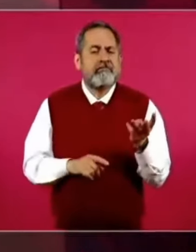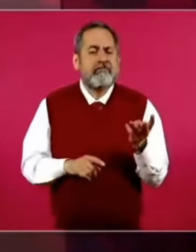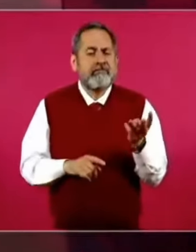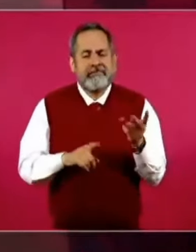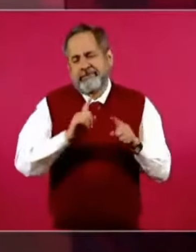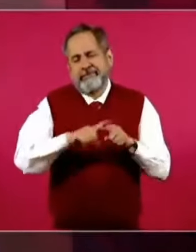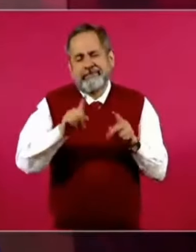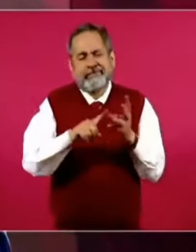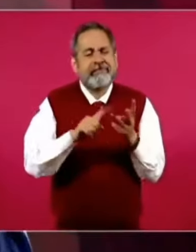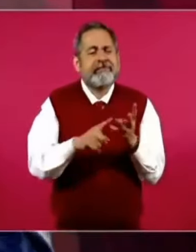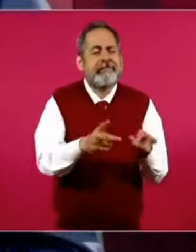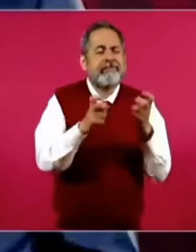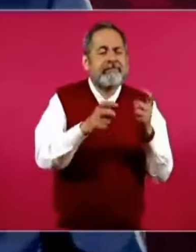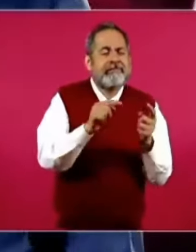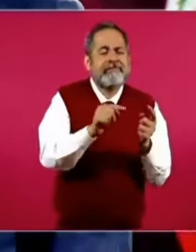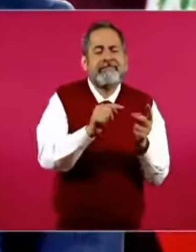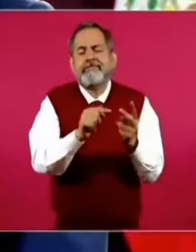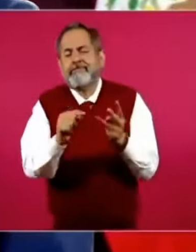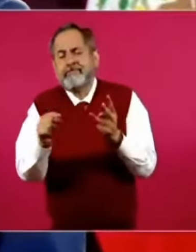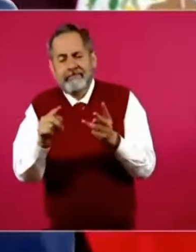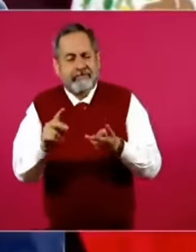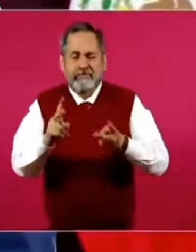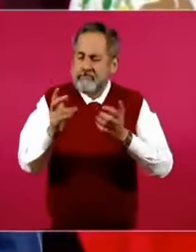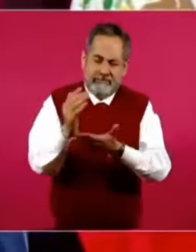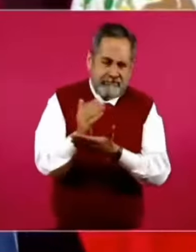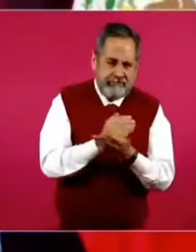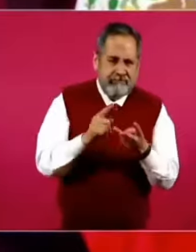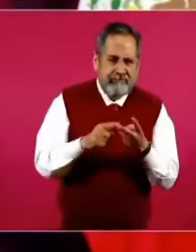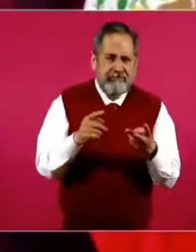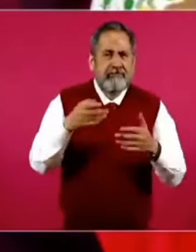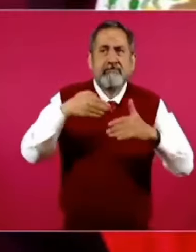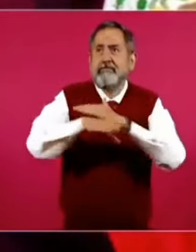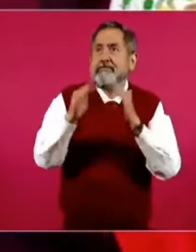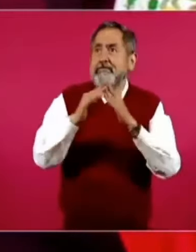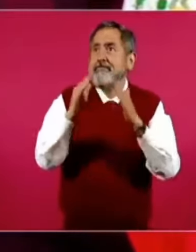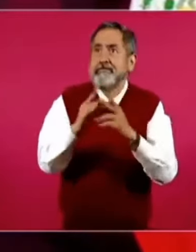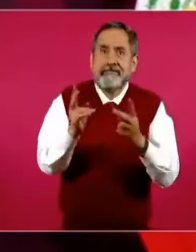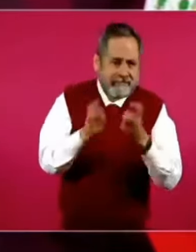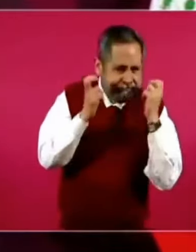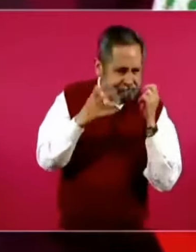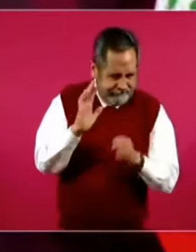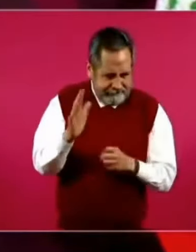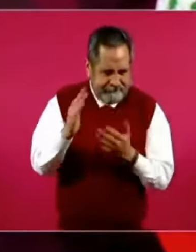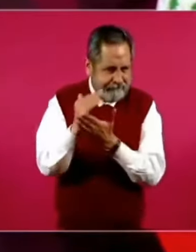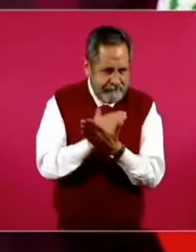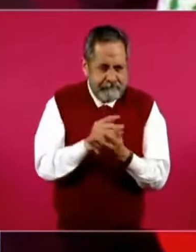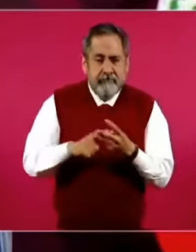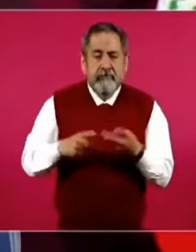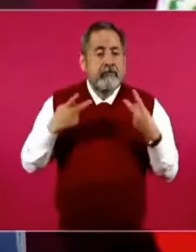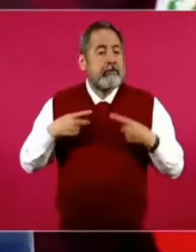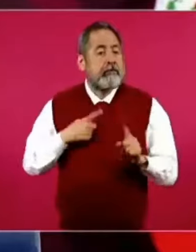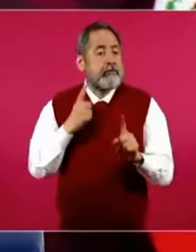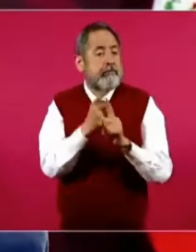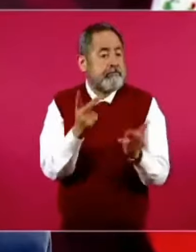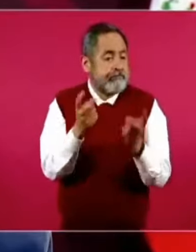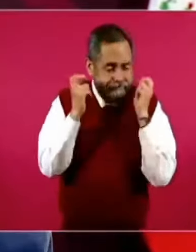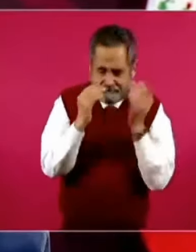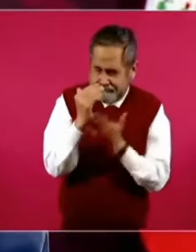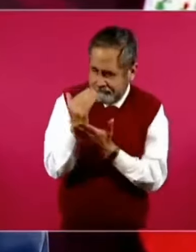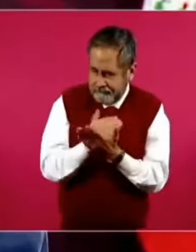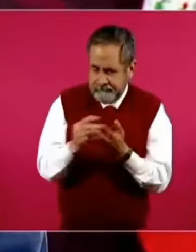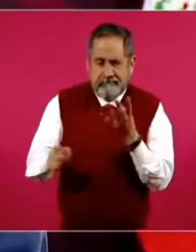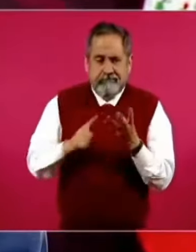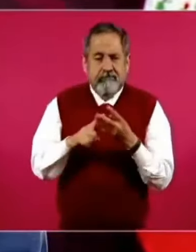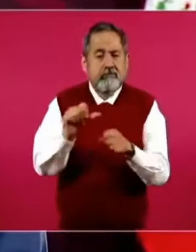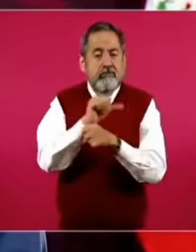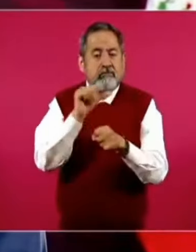en todas sus expresiones, robo a casa, habitación, robo a transeúntes, robo